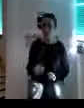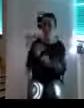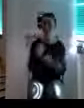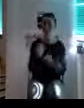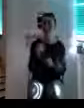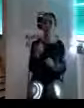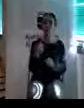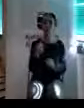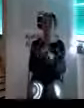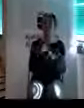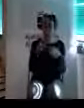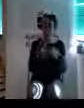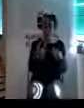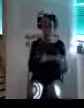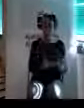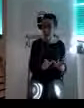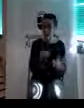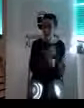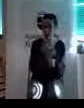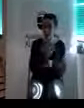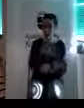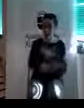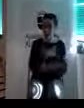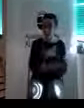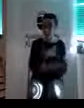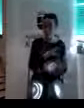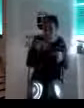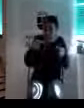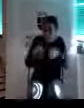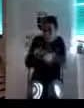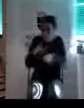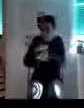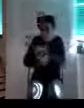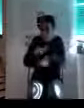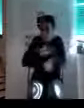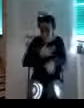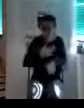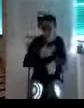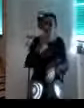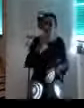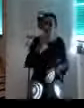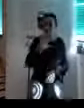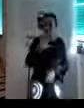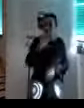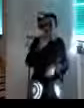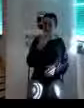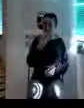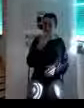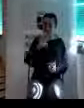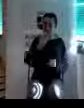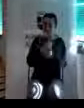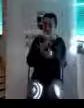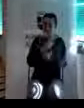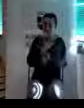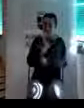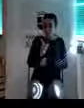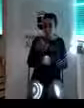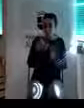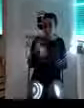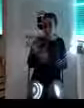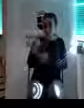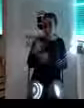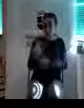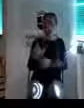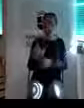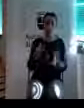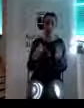departamento pese a que les estaban diciendo su propio equipo de gobierno que si no venían a trabajar que perdían el día que perdían a las horas o que